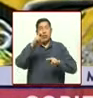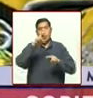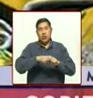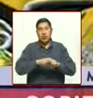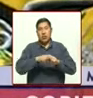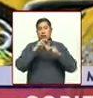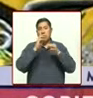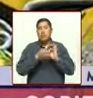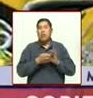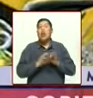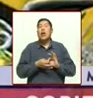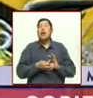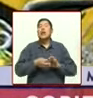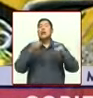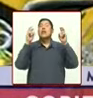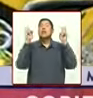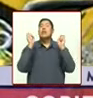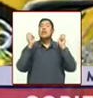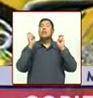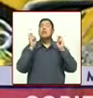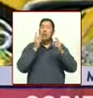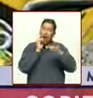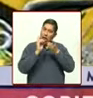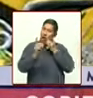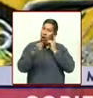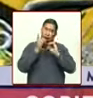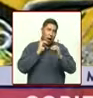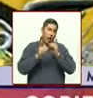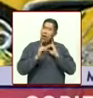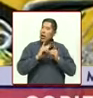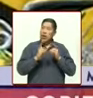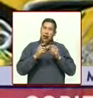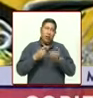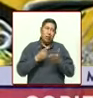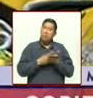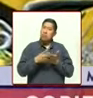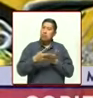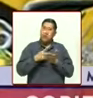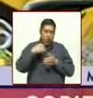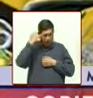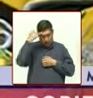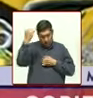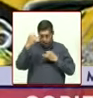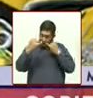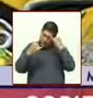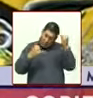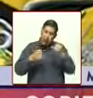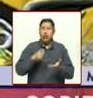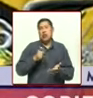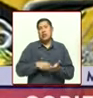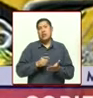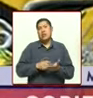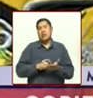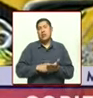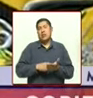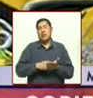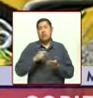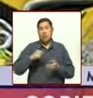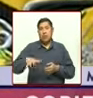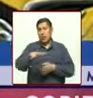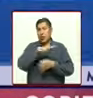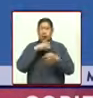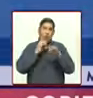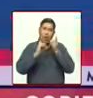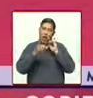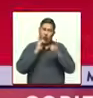para resolver los temas, para dialogar, para plantear ideas, para plantear demandas en una mesa de